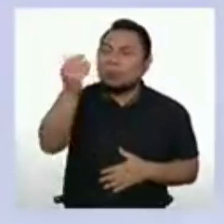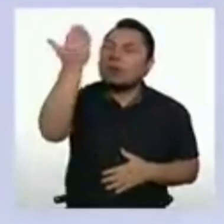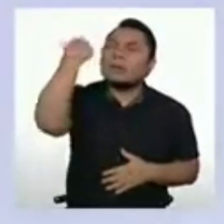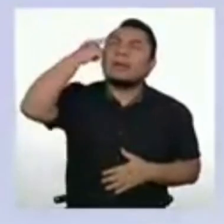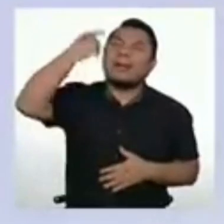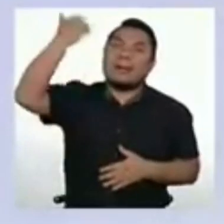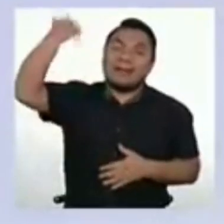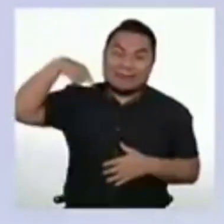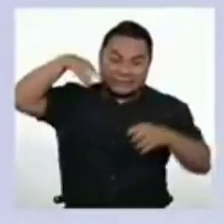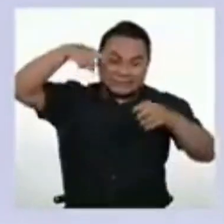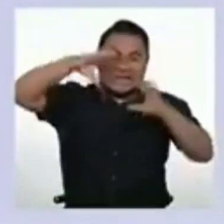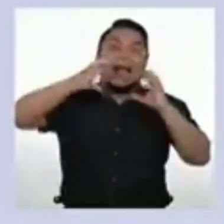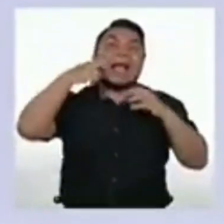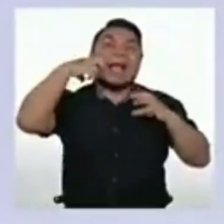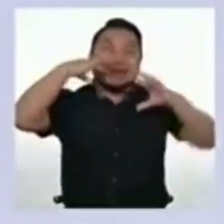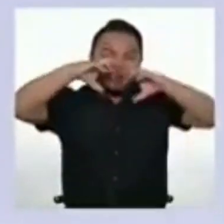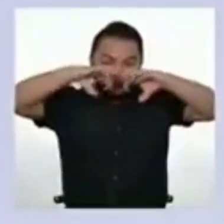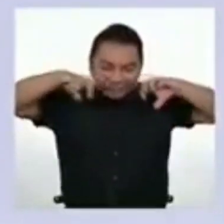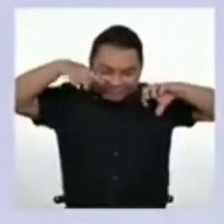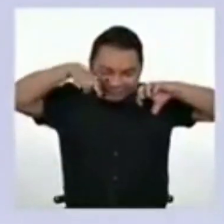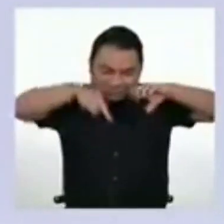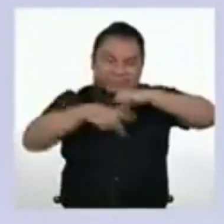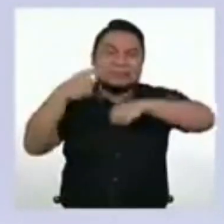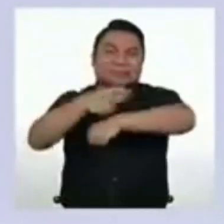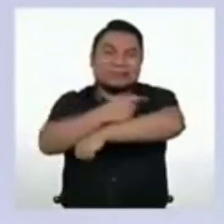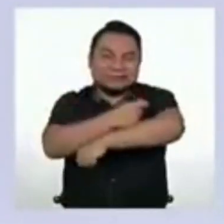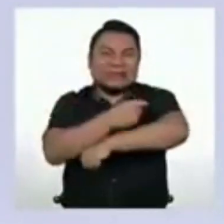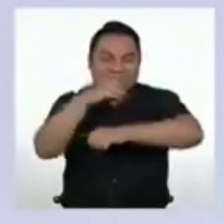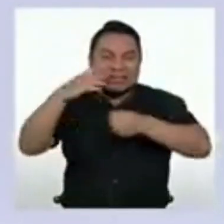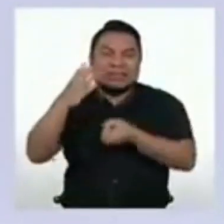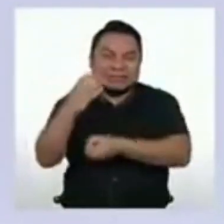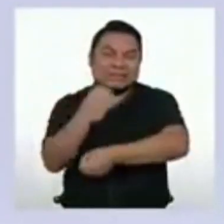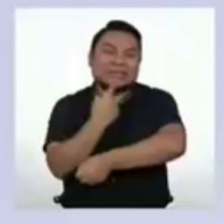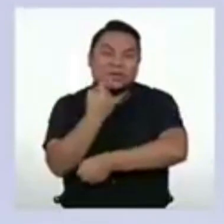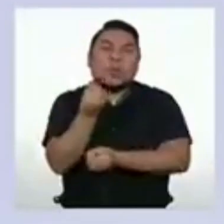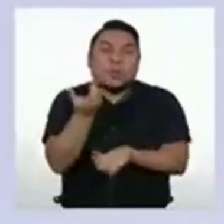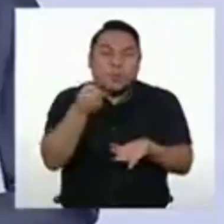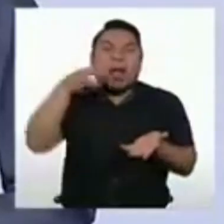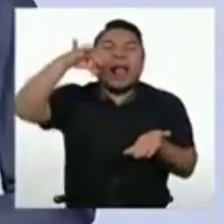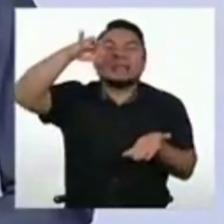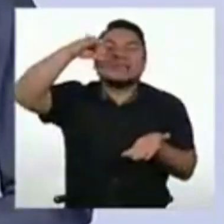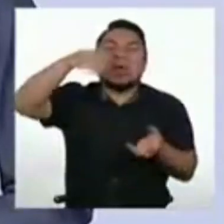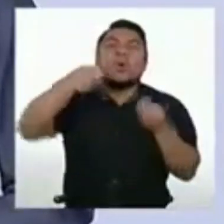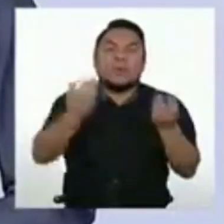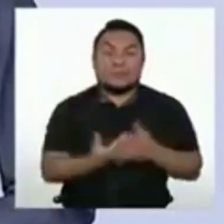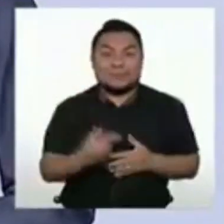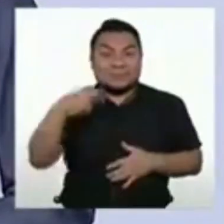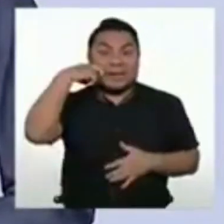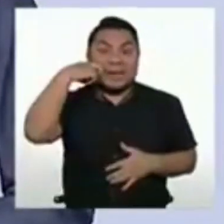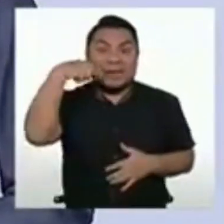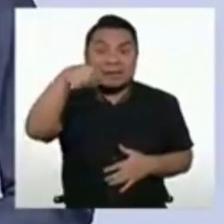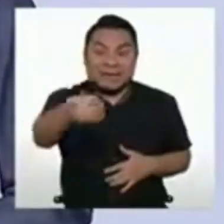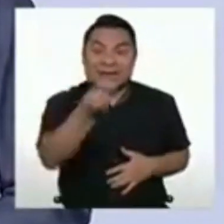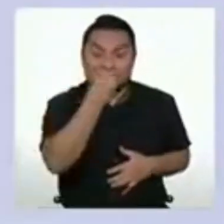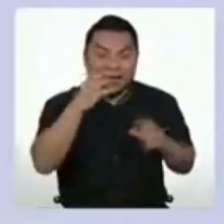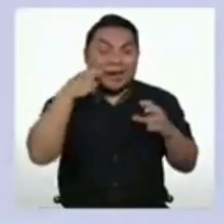hasta las células de la carne para poder entender mucho mejor cómo funciona la sal en ellas. La carne que consumimos no